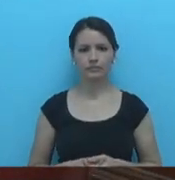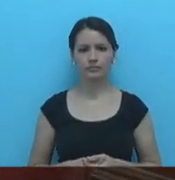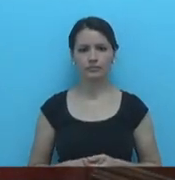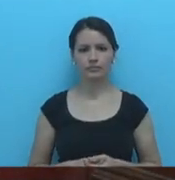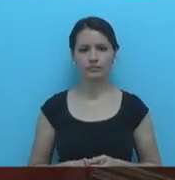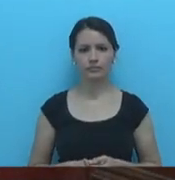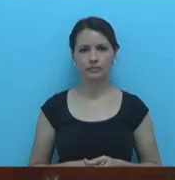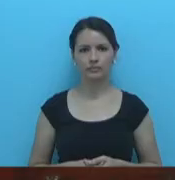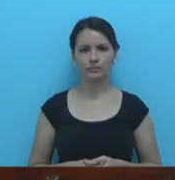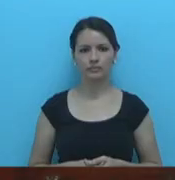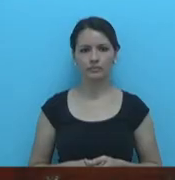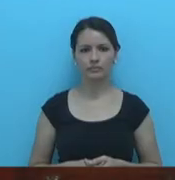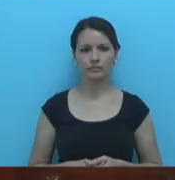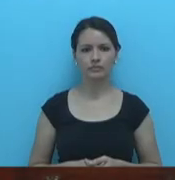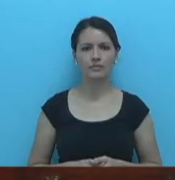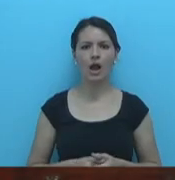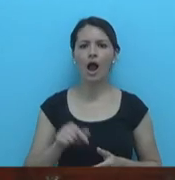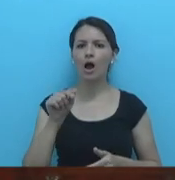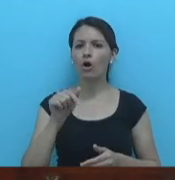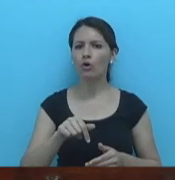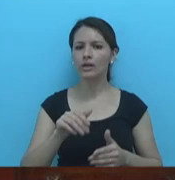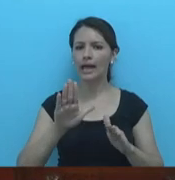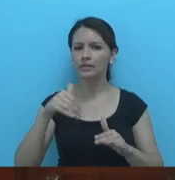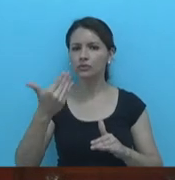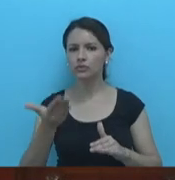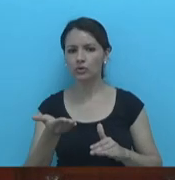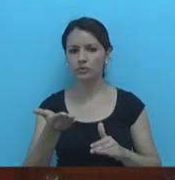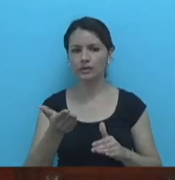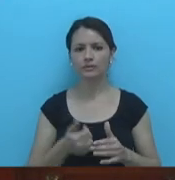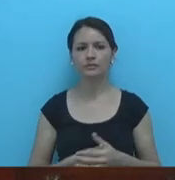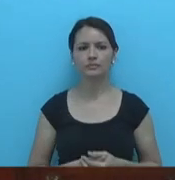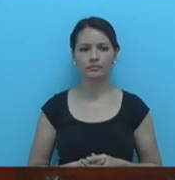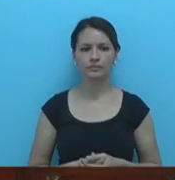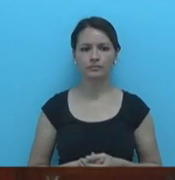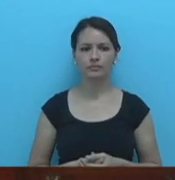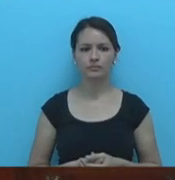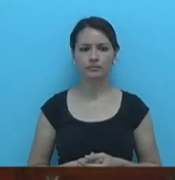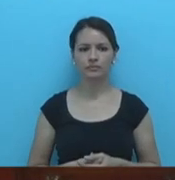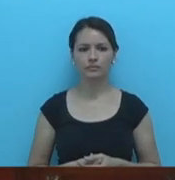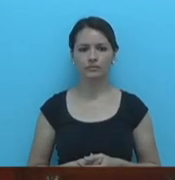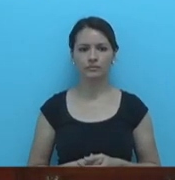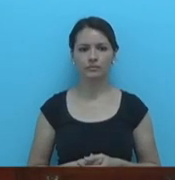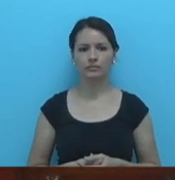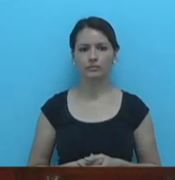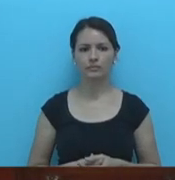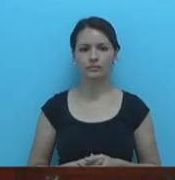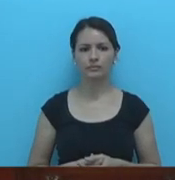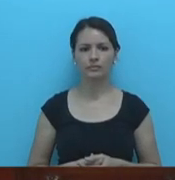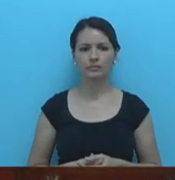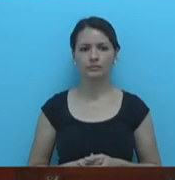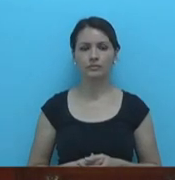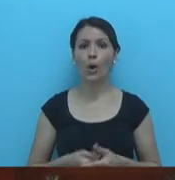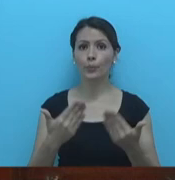Ejecutivo. Bien, lo que está en consideración es el dictamen de la Cámara en su conjunto, no de la Comisión de Presupuestos y Hacienda. Entonces